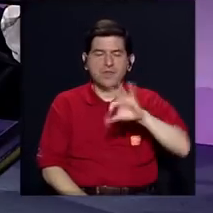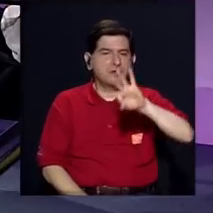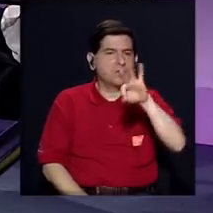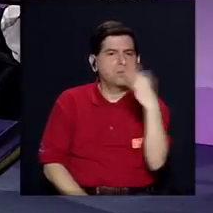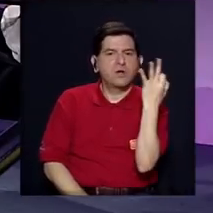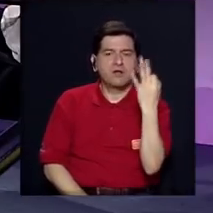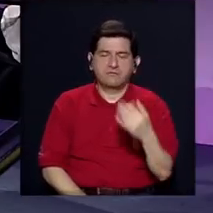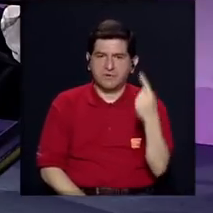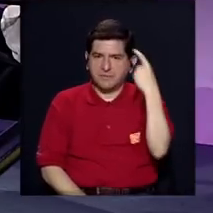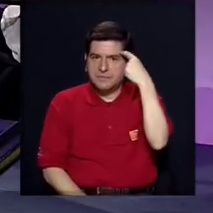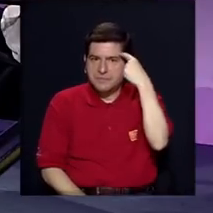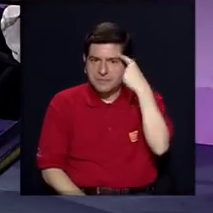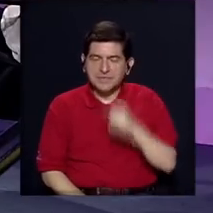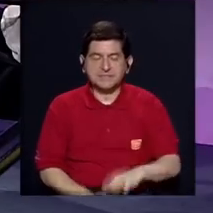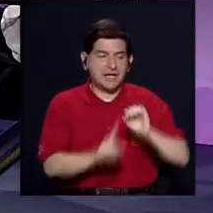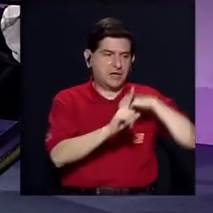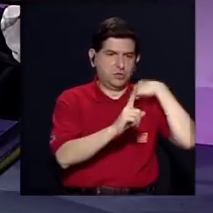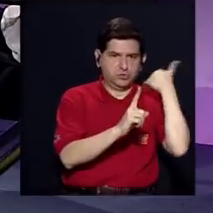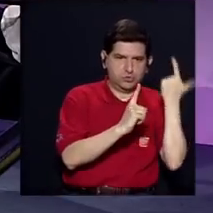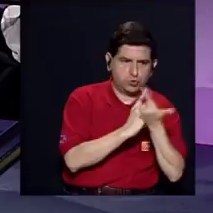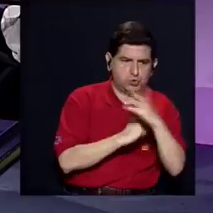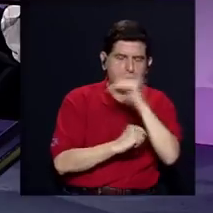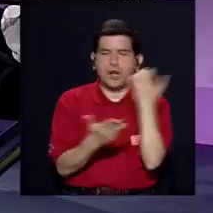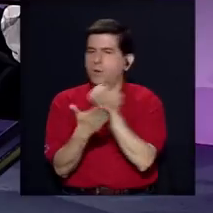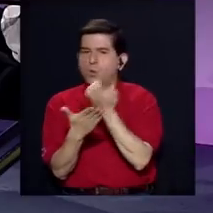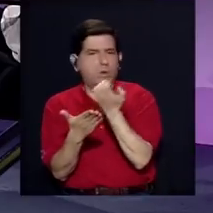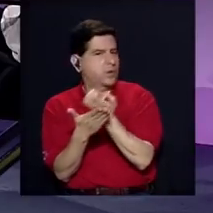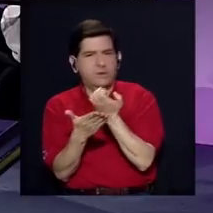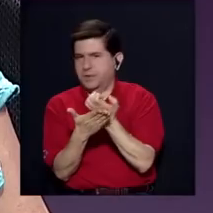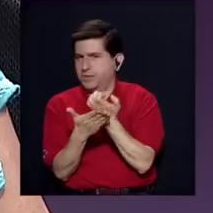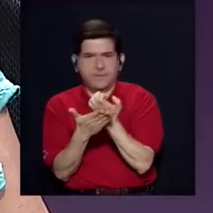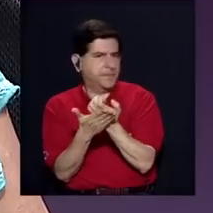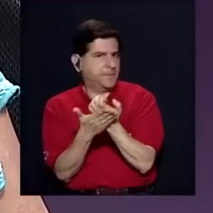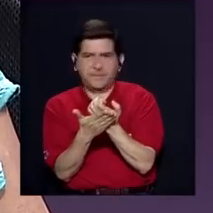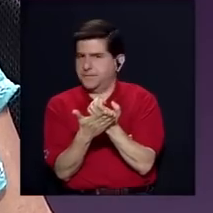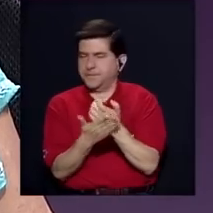forma ni socialmente ni tampoco económicamente